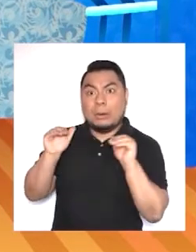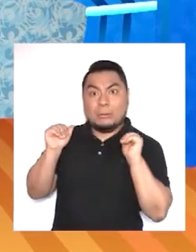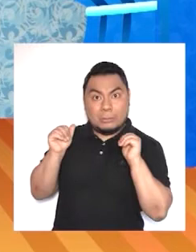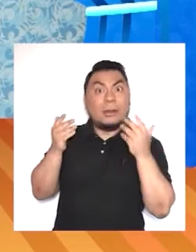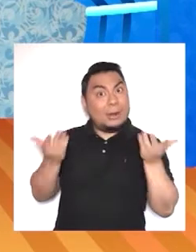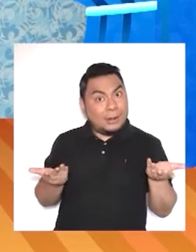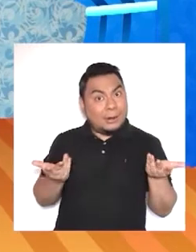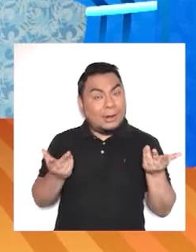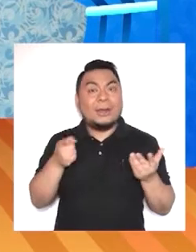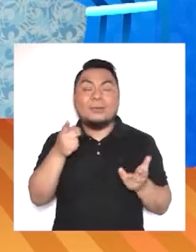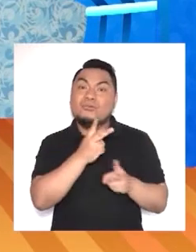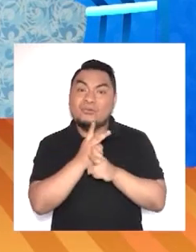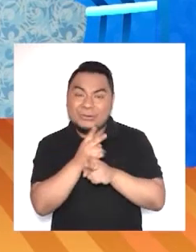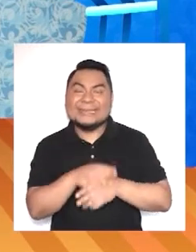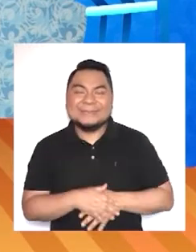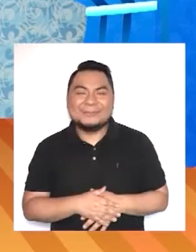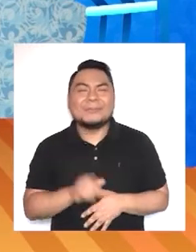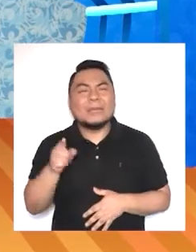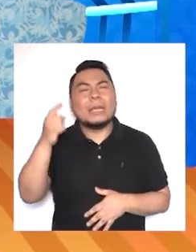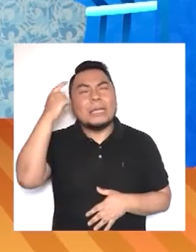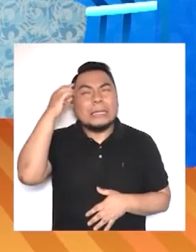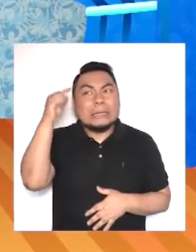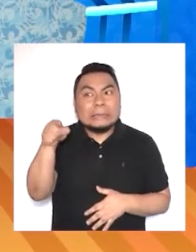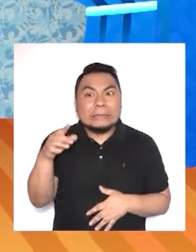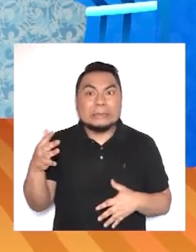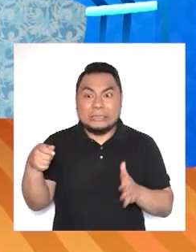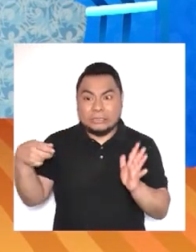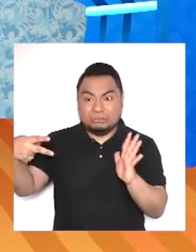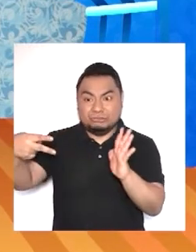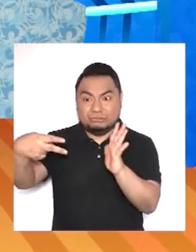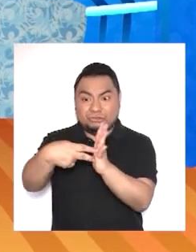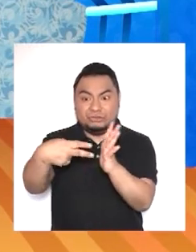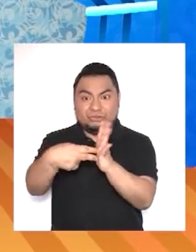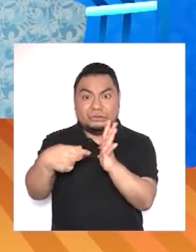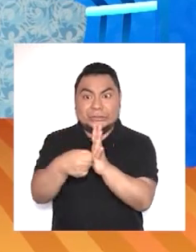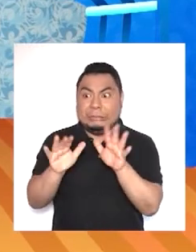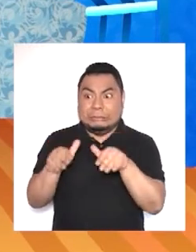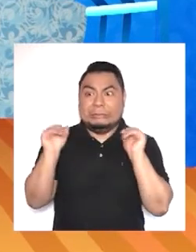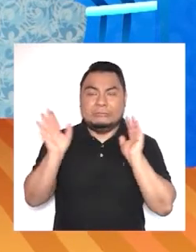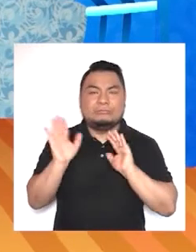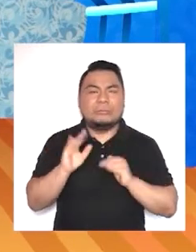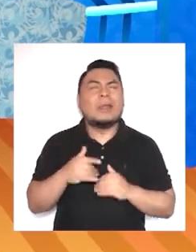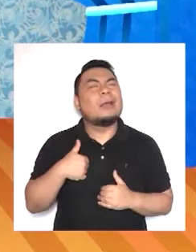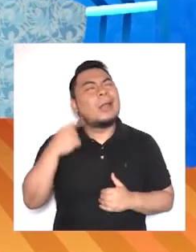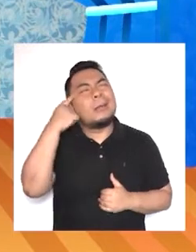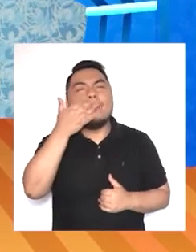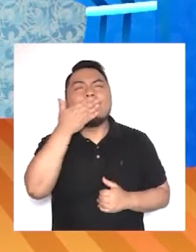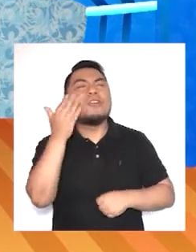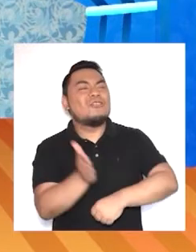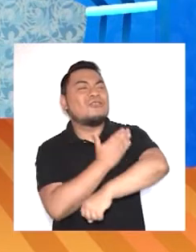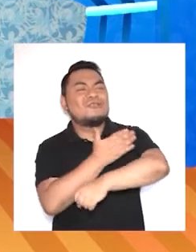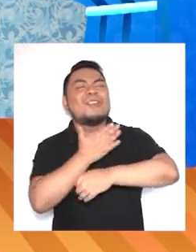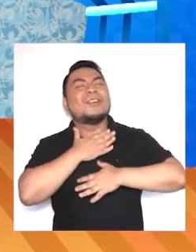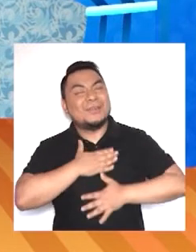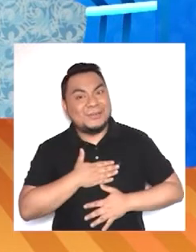¡Uy! Pero pensar en la electricidad me ha hecho necesitar algo de música para relajarme. Así que,